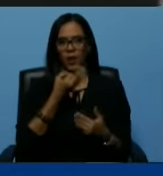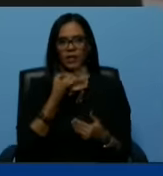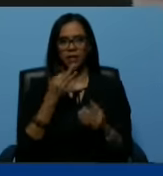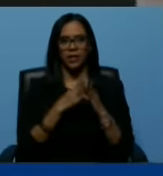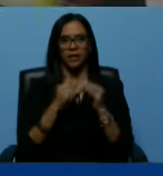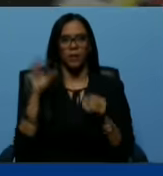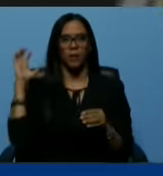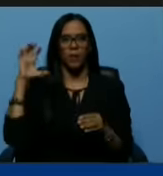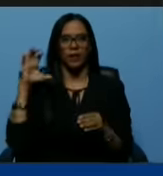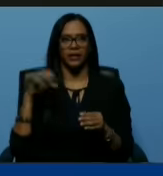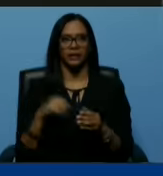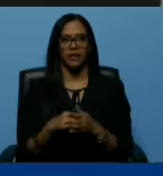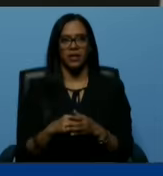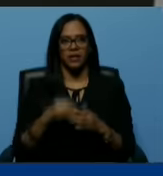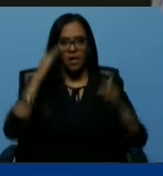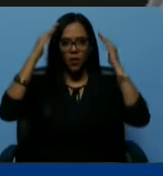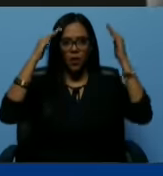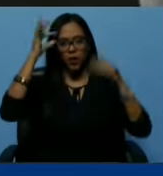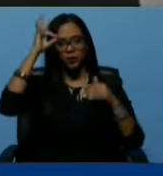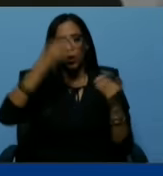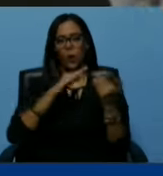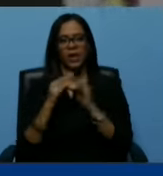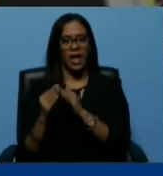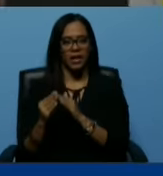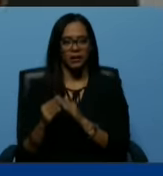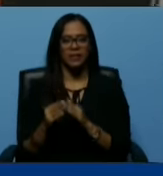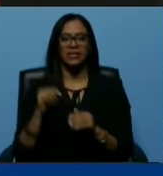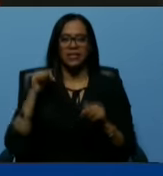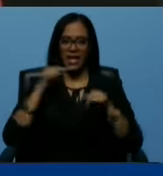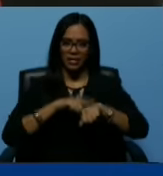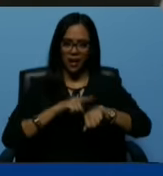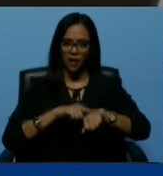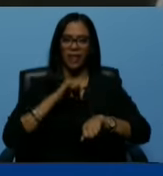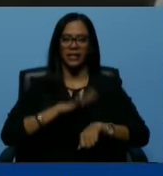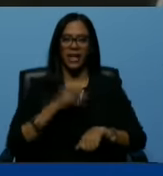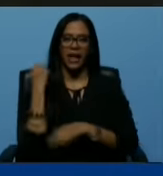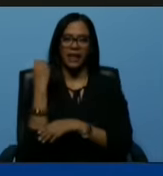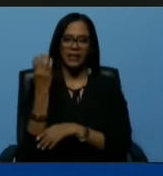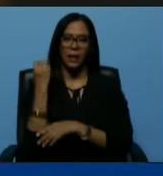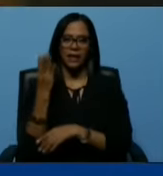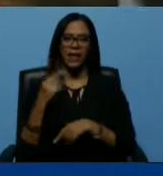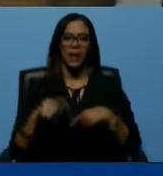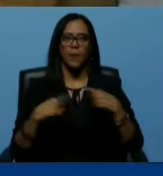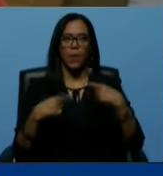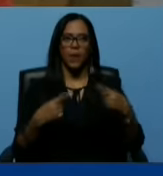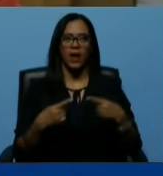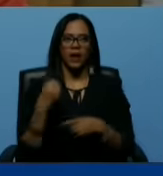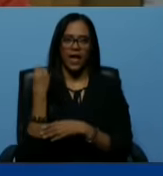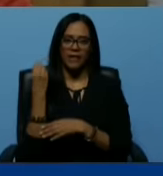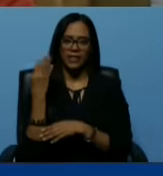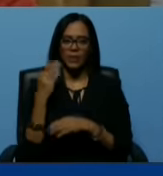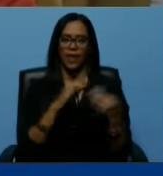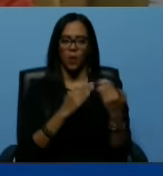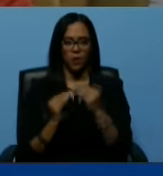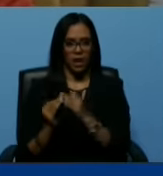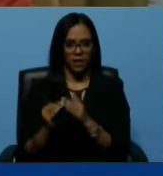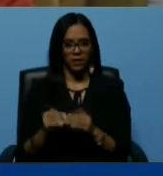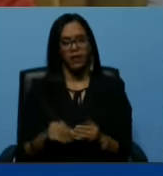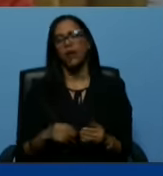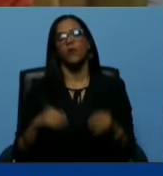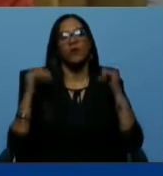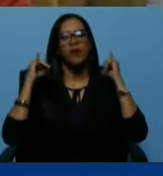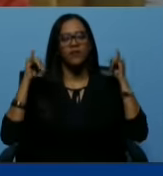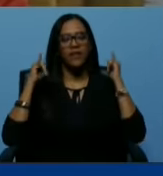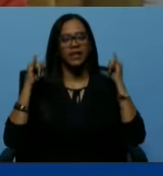comunales y comunas que a esta hora están en asambleas populares, asambleas comunales. De verdad que es una gran fiesta